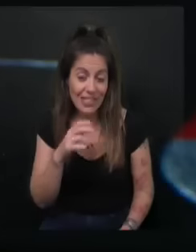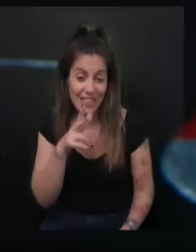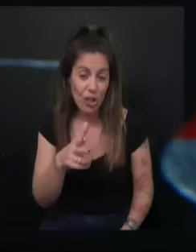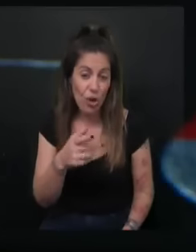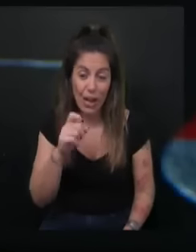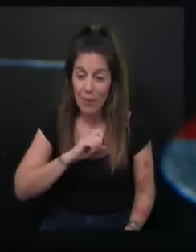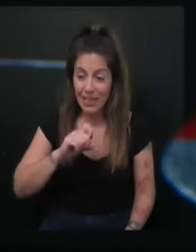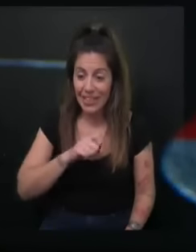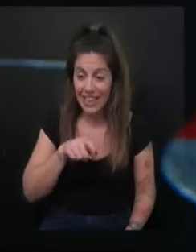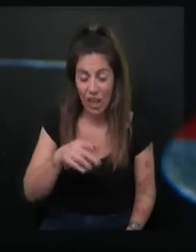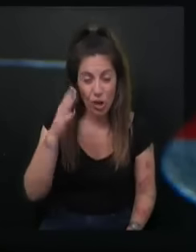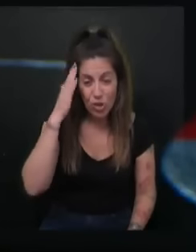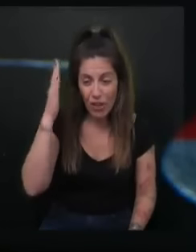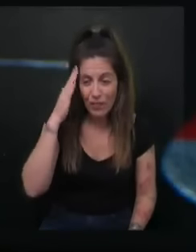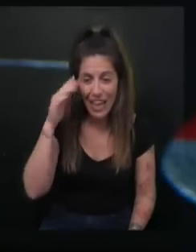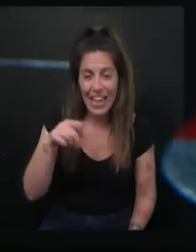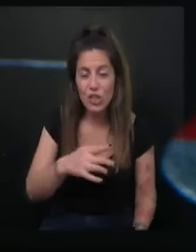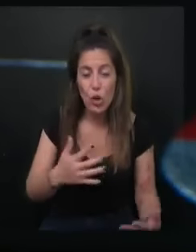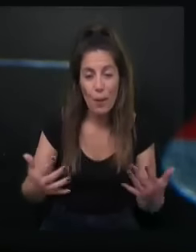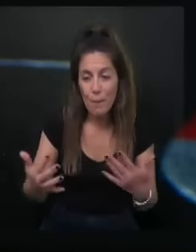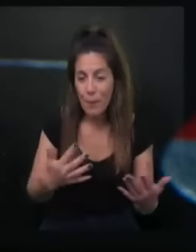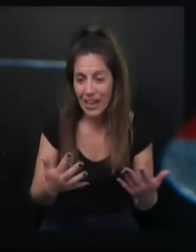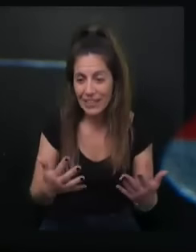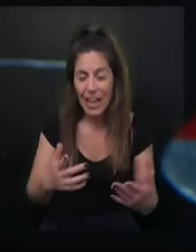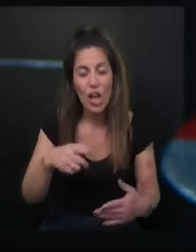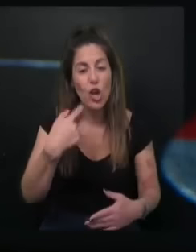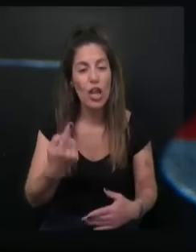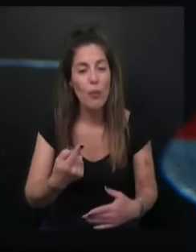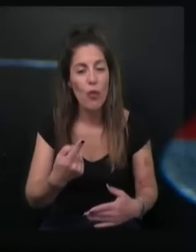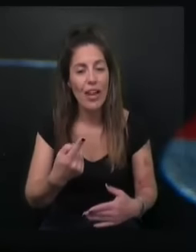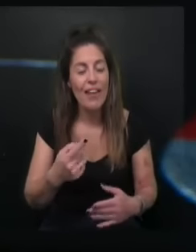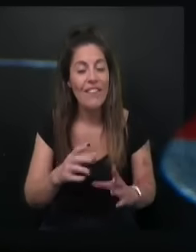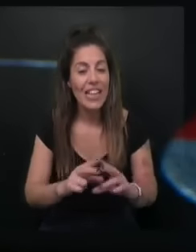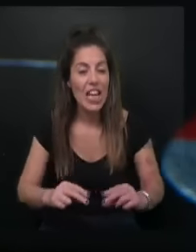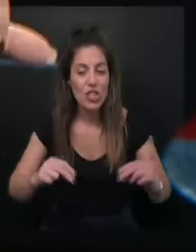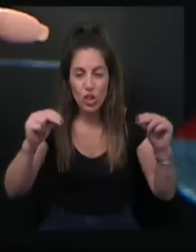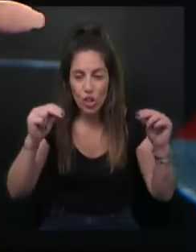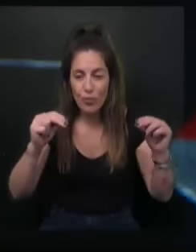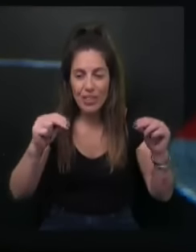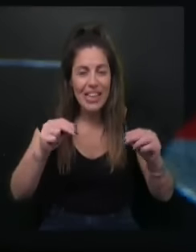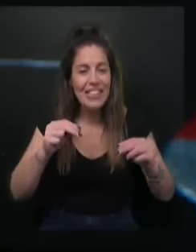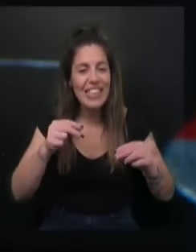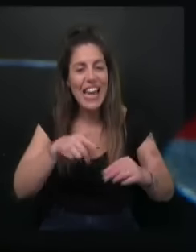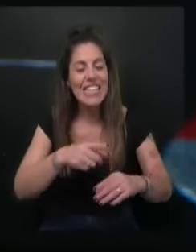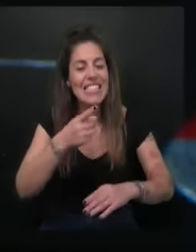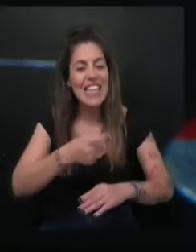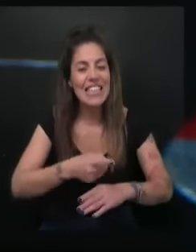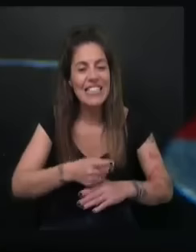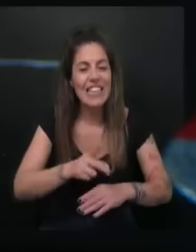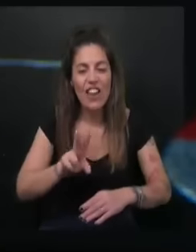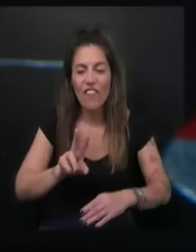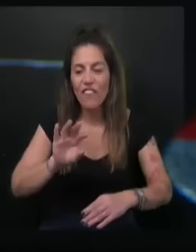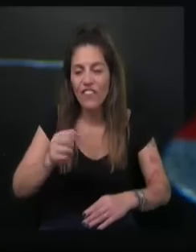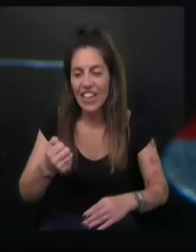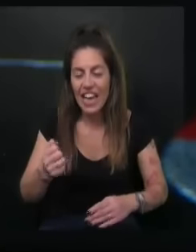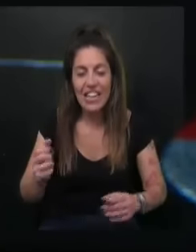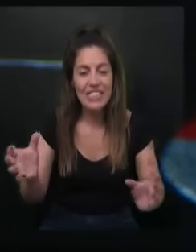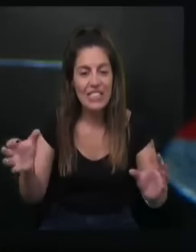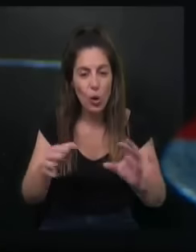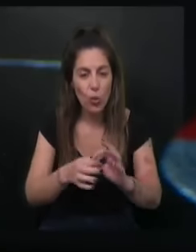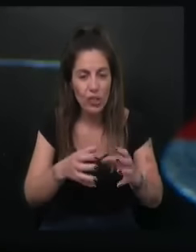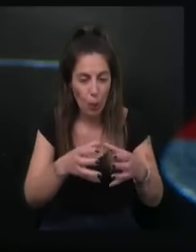sabía eso impacta en lo que después fue Naciones Unidas y se define que en Viena se junten